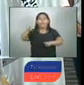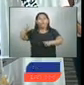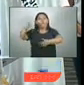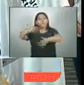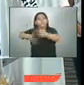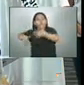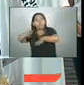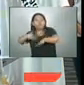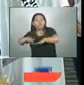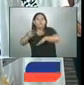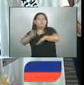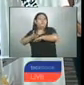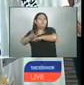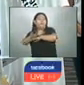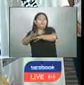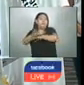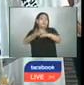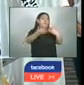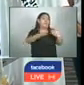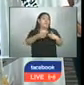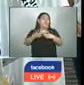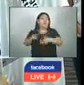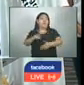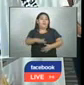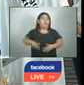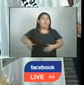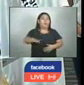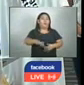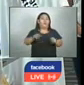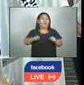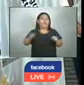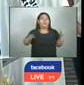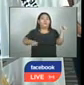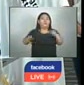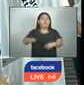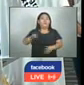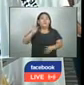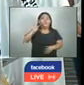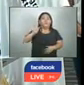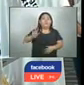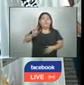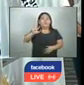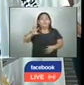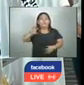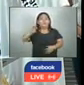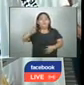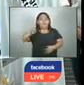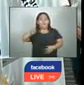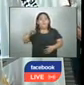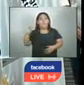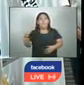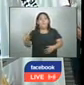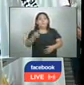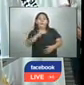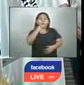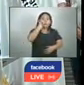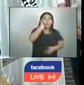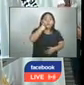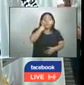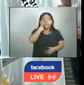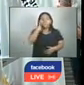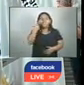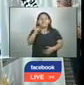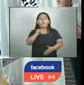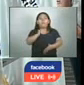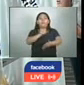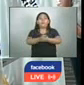y para todas esas fronteras, incluyendo el aeropuerto, tenemos a más de 450 oficiales de inmigración debidamente